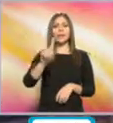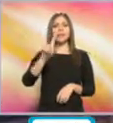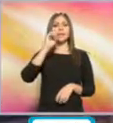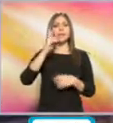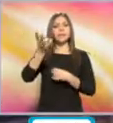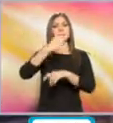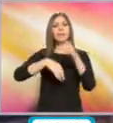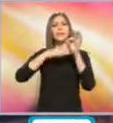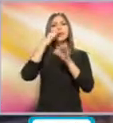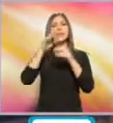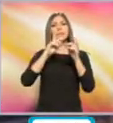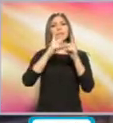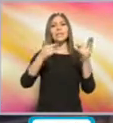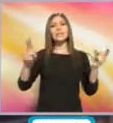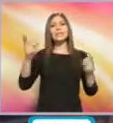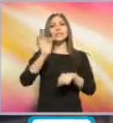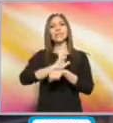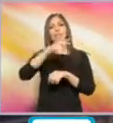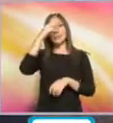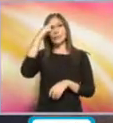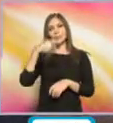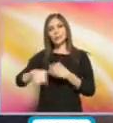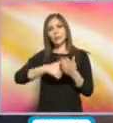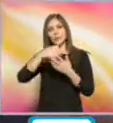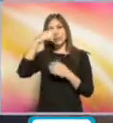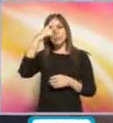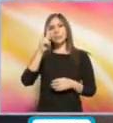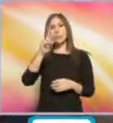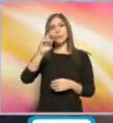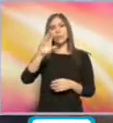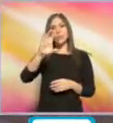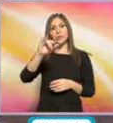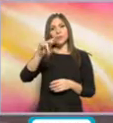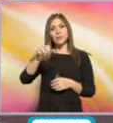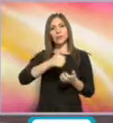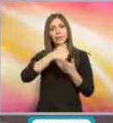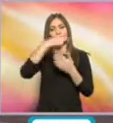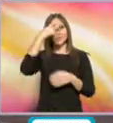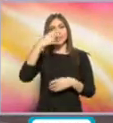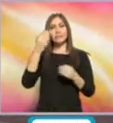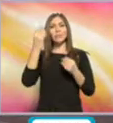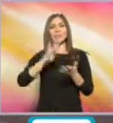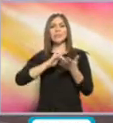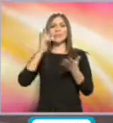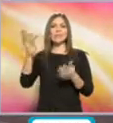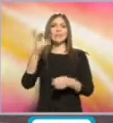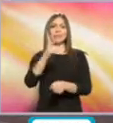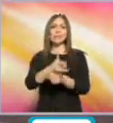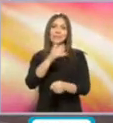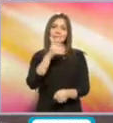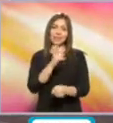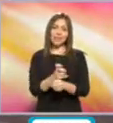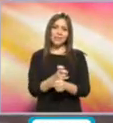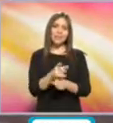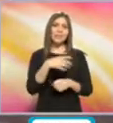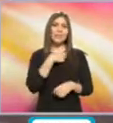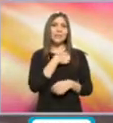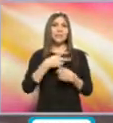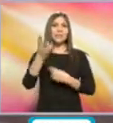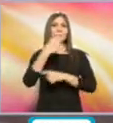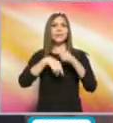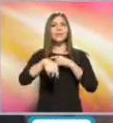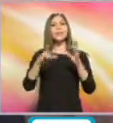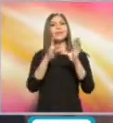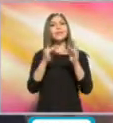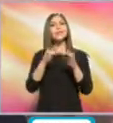Promoción y Desarrollo del Cine Mexicano, Procine, Ciudad de México. ¡Gracias, Gaby! No, muchísimas gracias por la invitación. Estoy encantada de estar aquí con ustedes